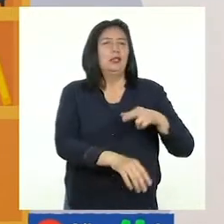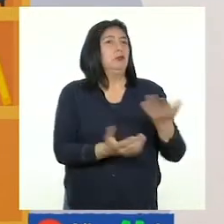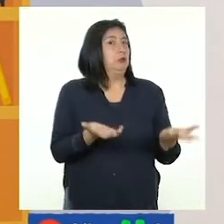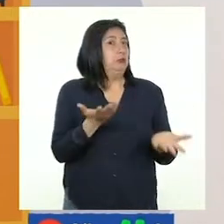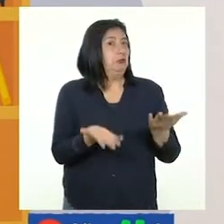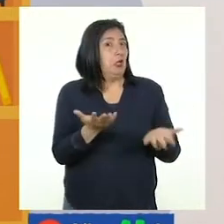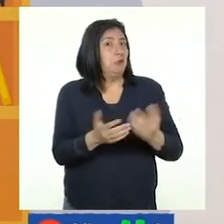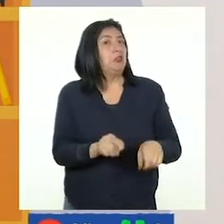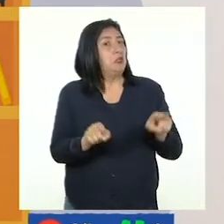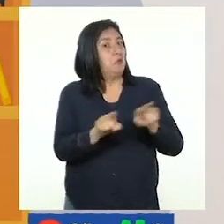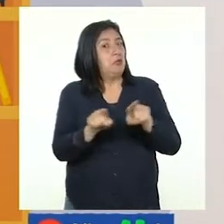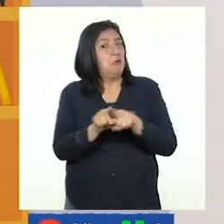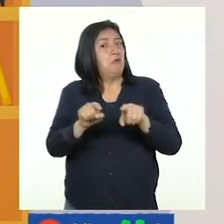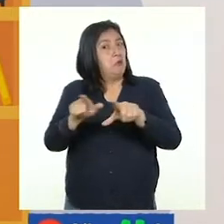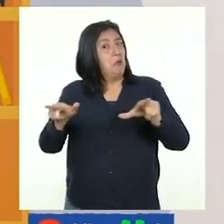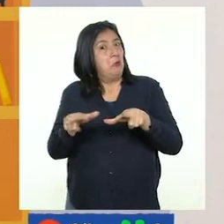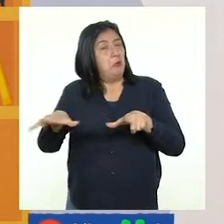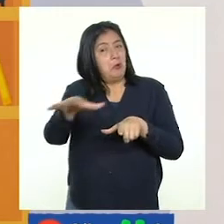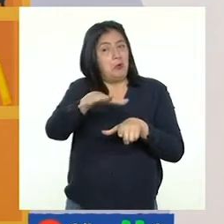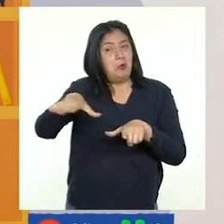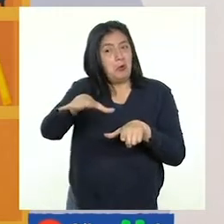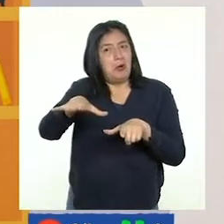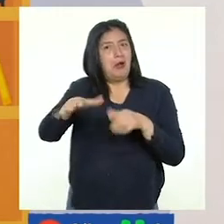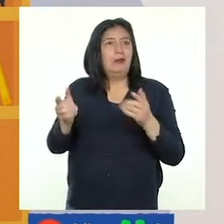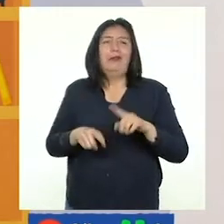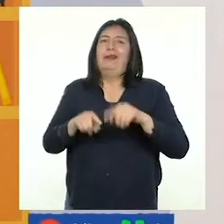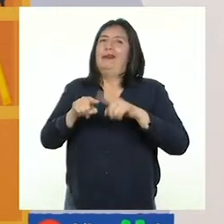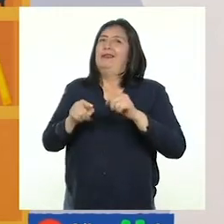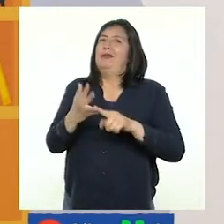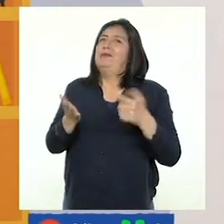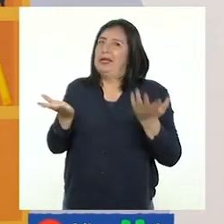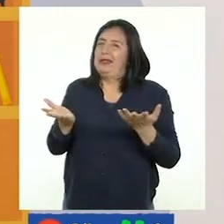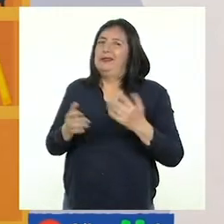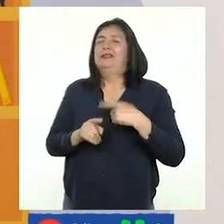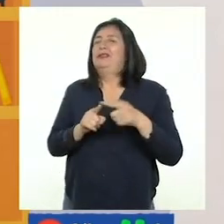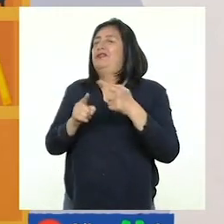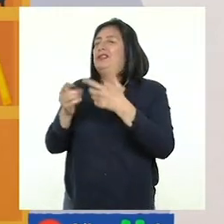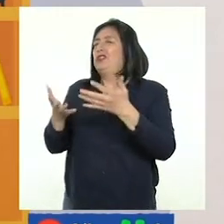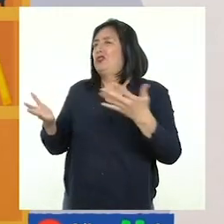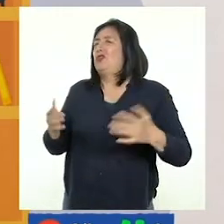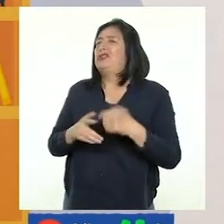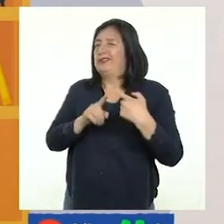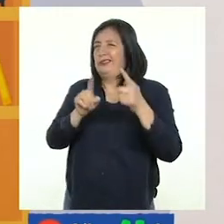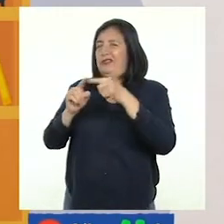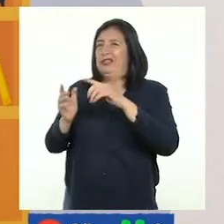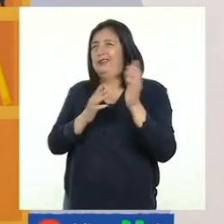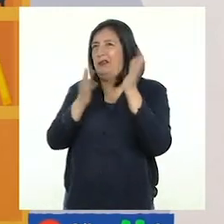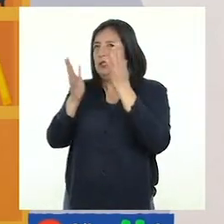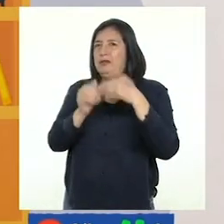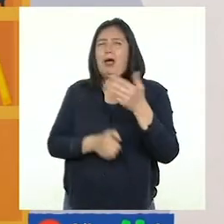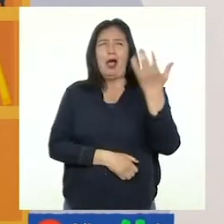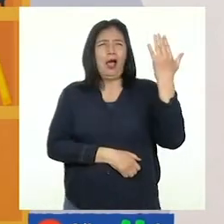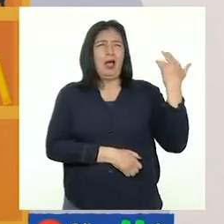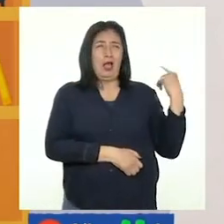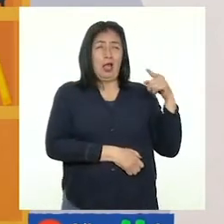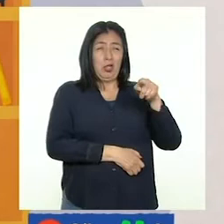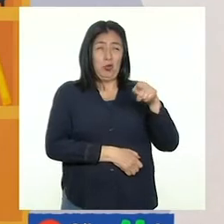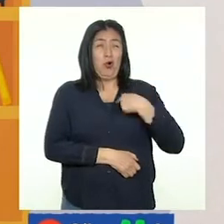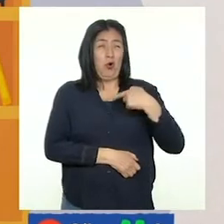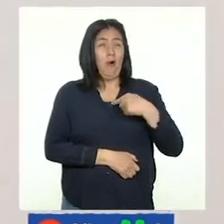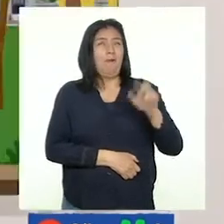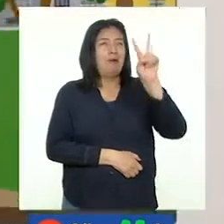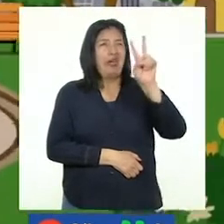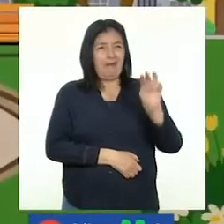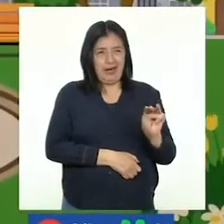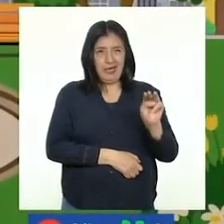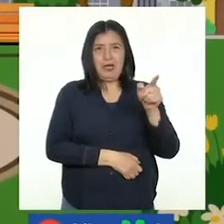mismo distrito, el clima puede ser diferente dependiendo de diversos factores. Les cuento que la otra vez estuve en Villa María del